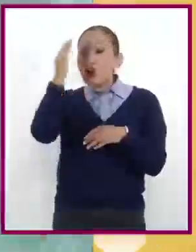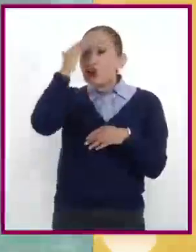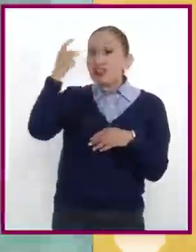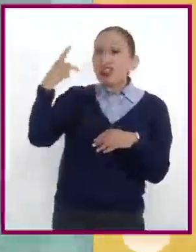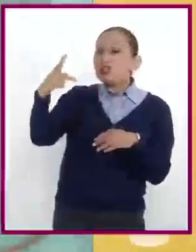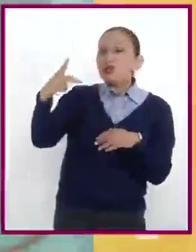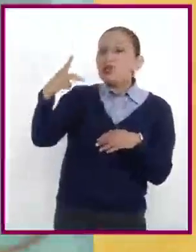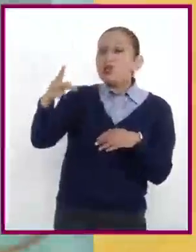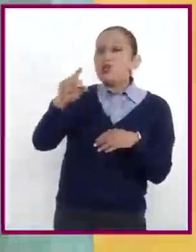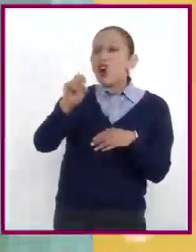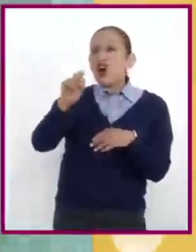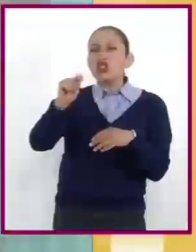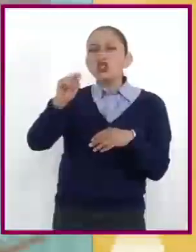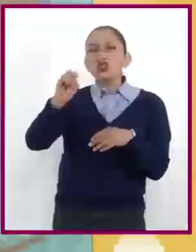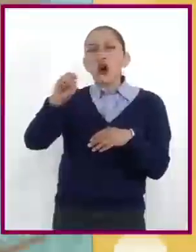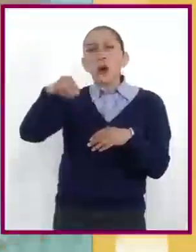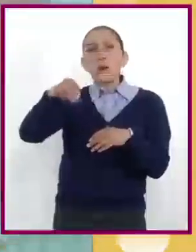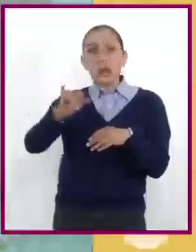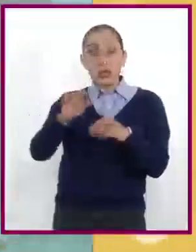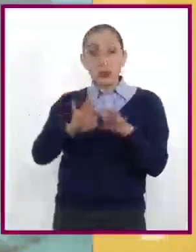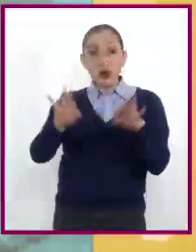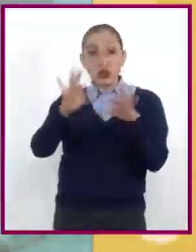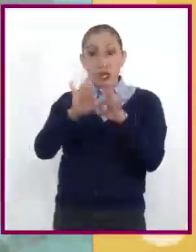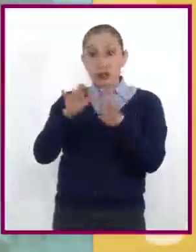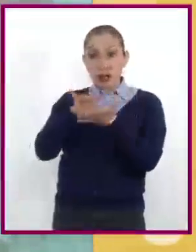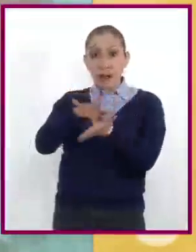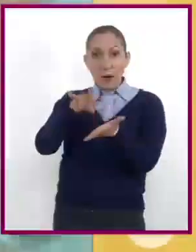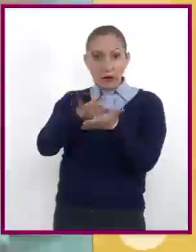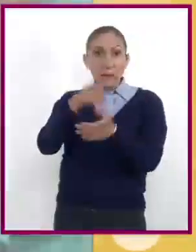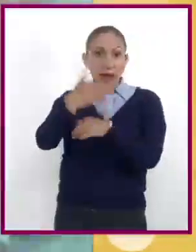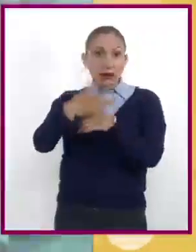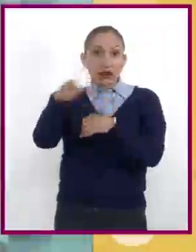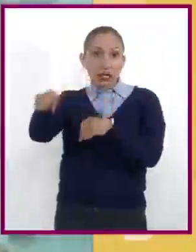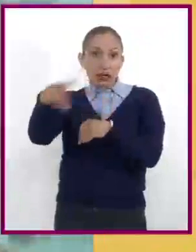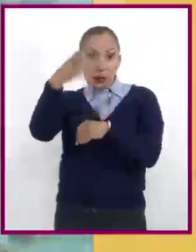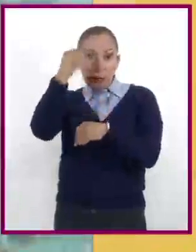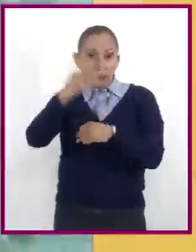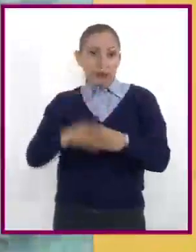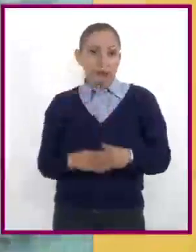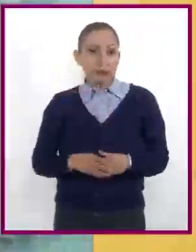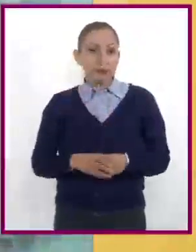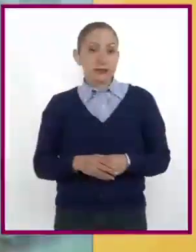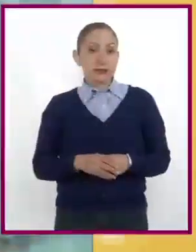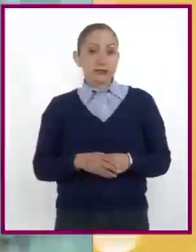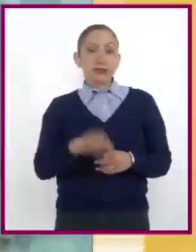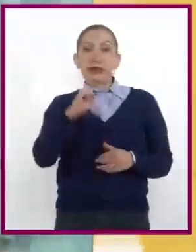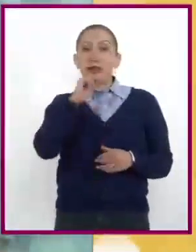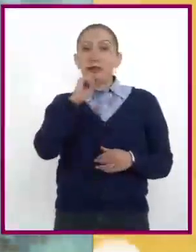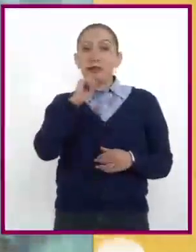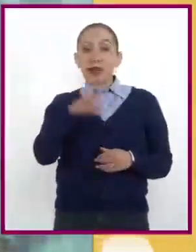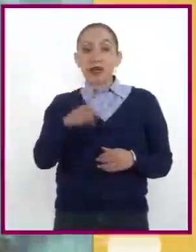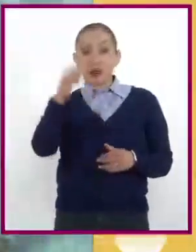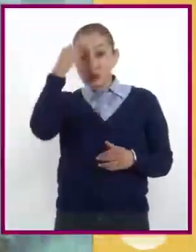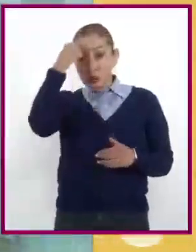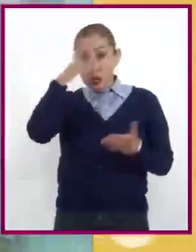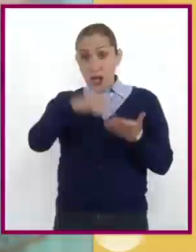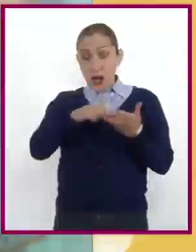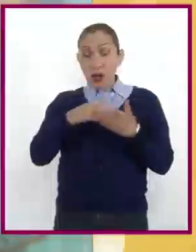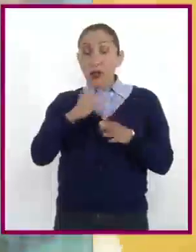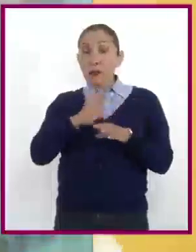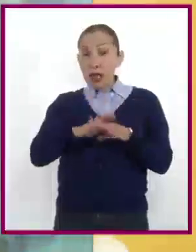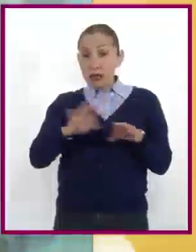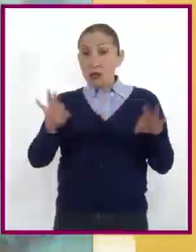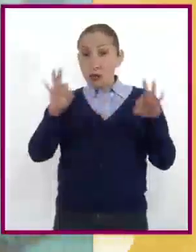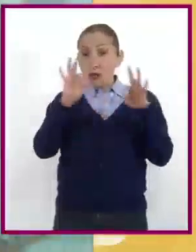más sobre el otomí, aunque es muy importante que los apoyemos mientras ellos aprenden. También creo que lo más